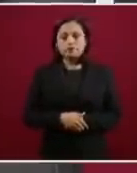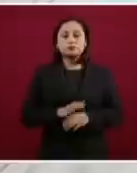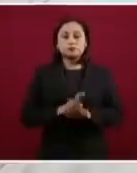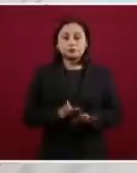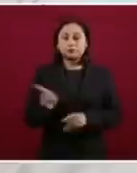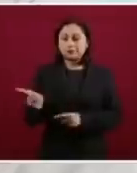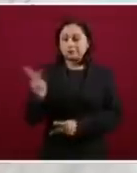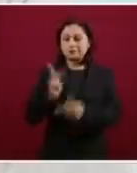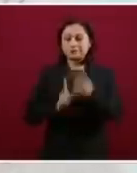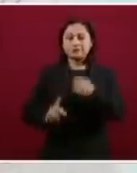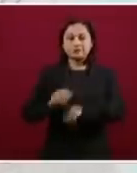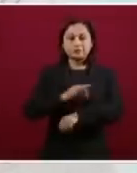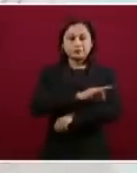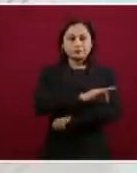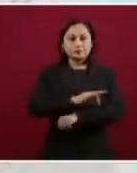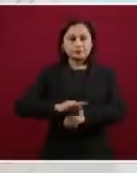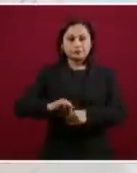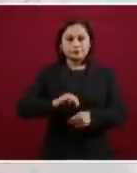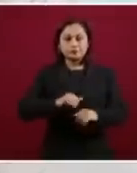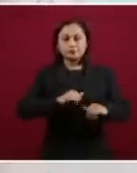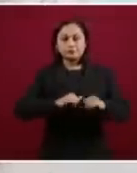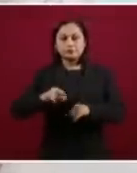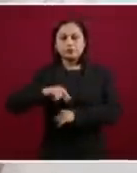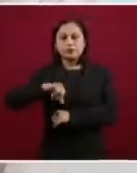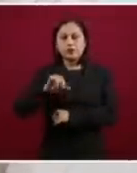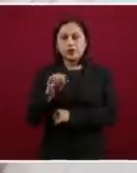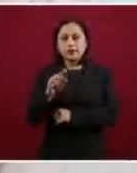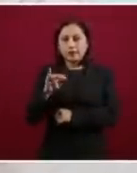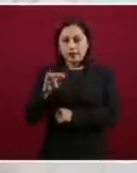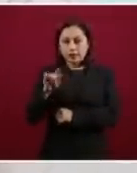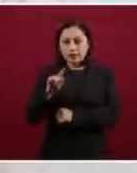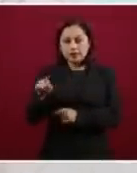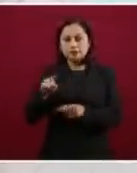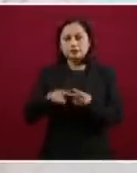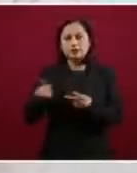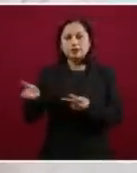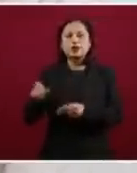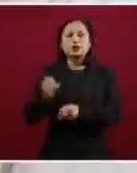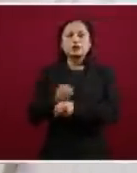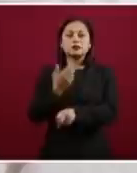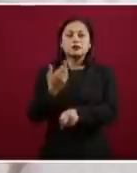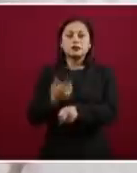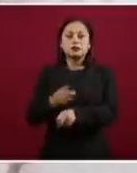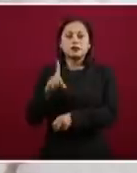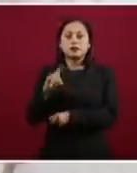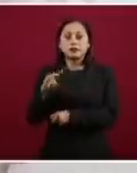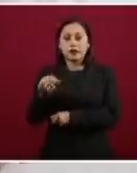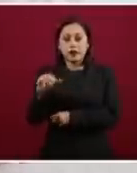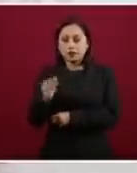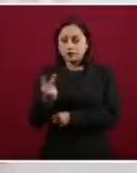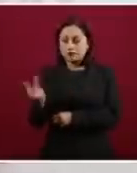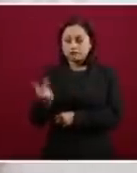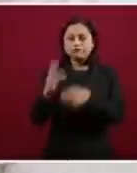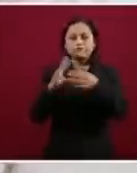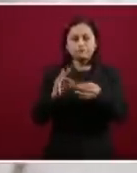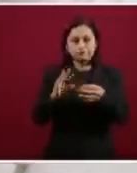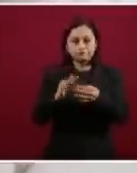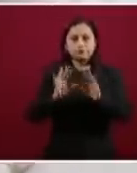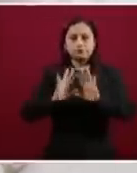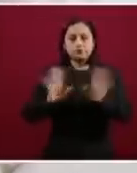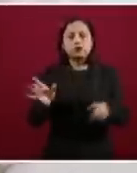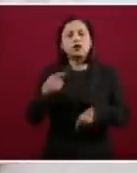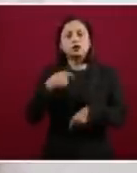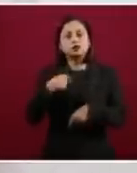arquitecto Rogelio Jiménez Pons y la subsecretaria Diana Álvarez, en complemento a